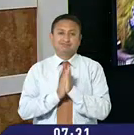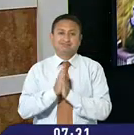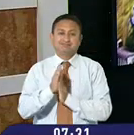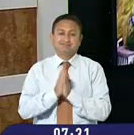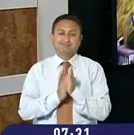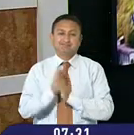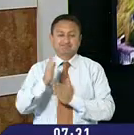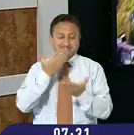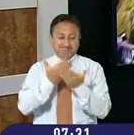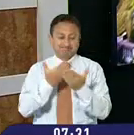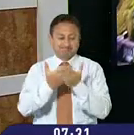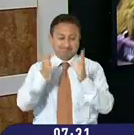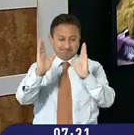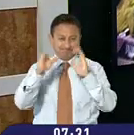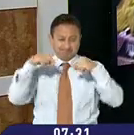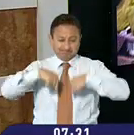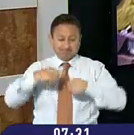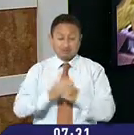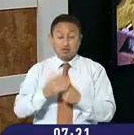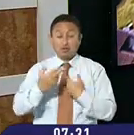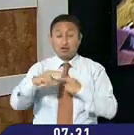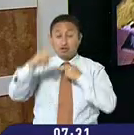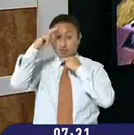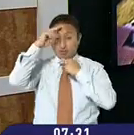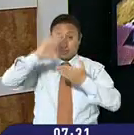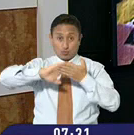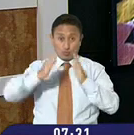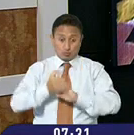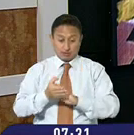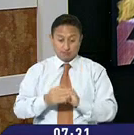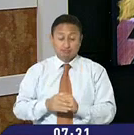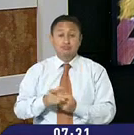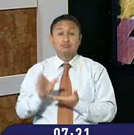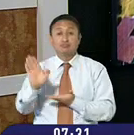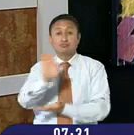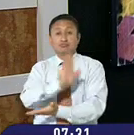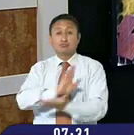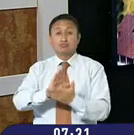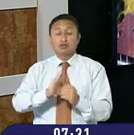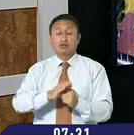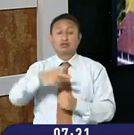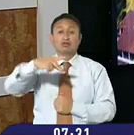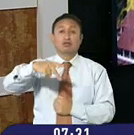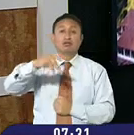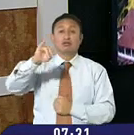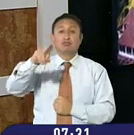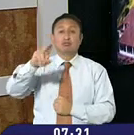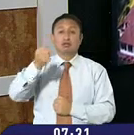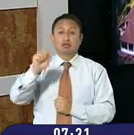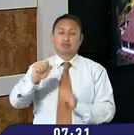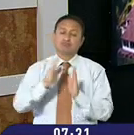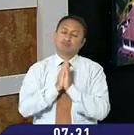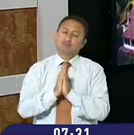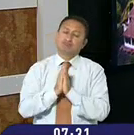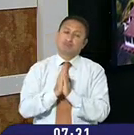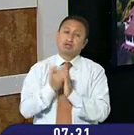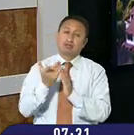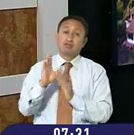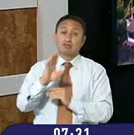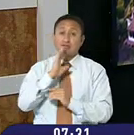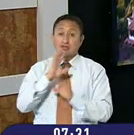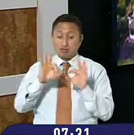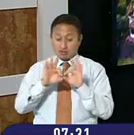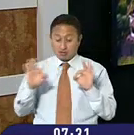Gracias por acompañarnos. Vamos con noticias de la comunidad. Los moradores del barrio Pino solicitan la reparación de una tubería de agua